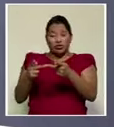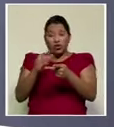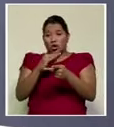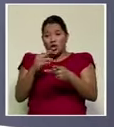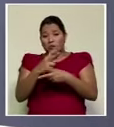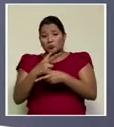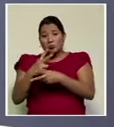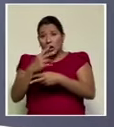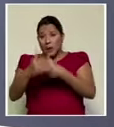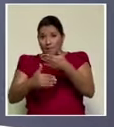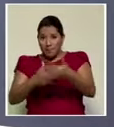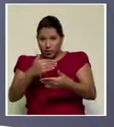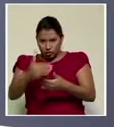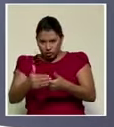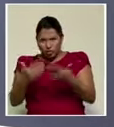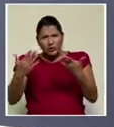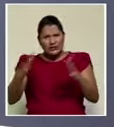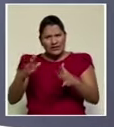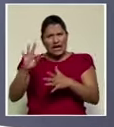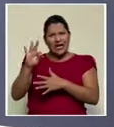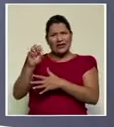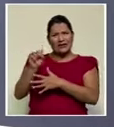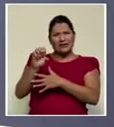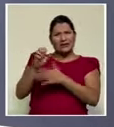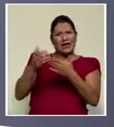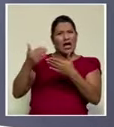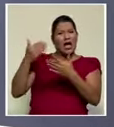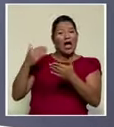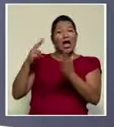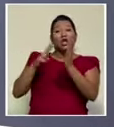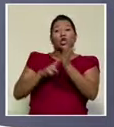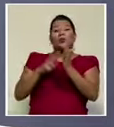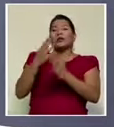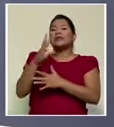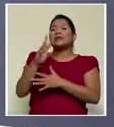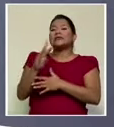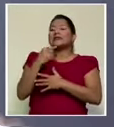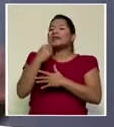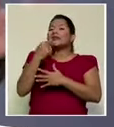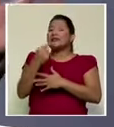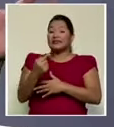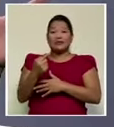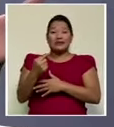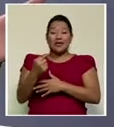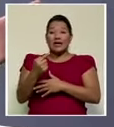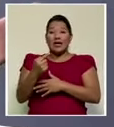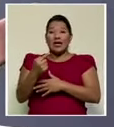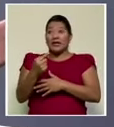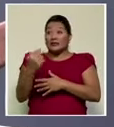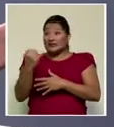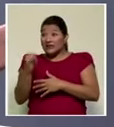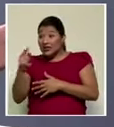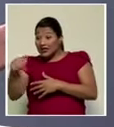tribunal había dicho, por ejemplo, en 2016, que no surgía la incompatibilidad colateral,